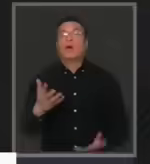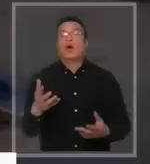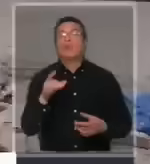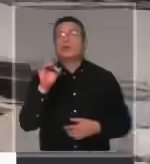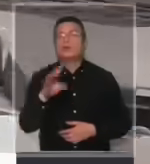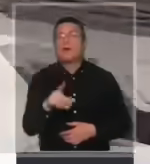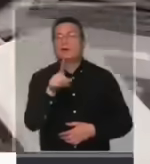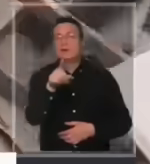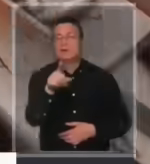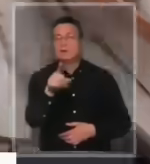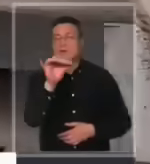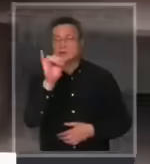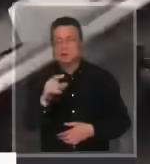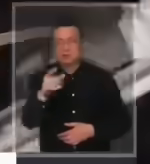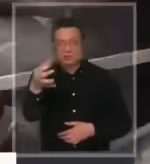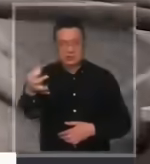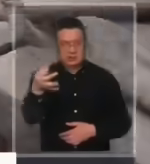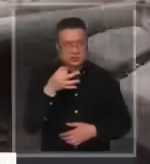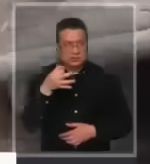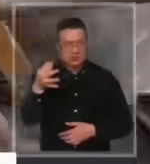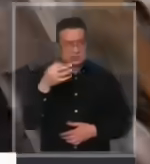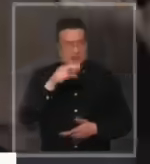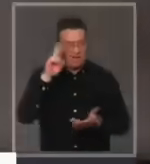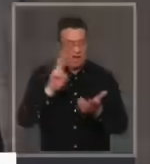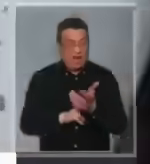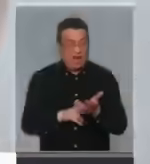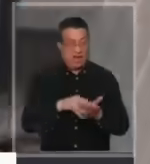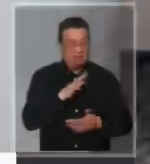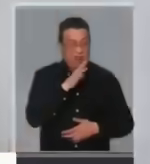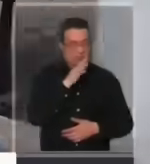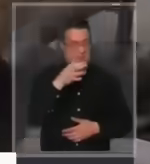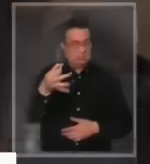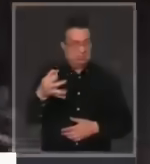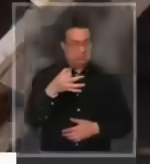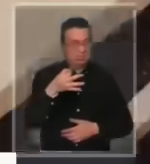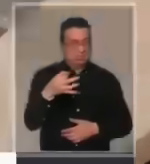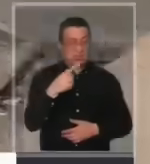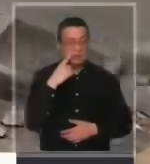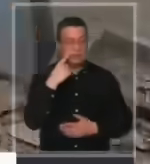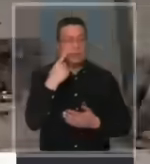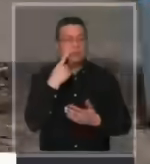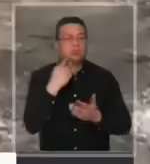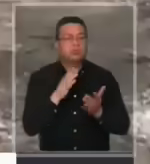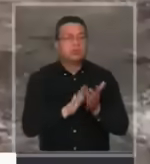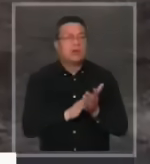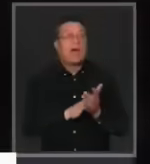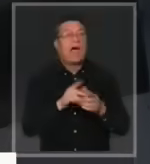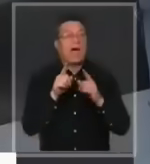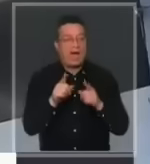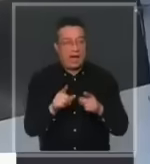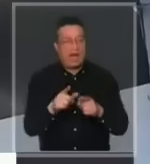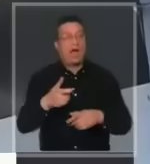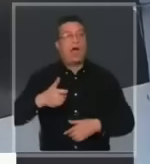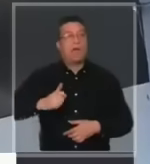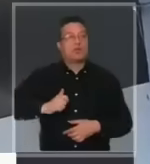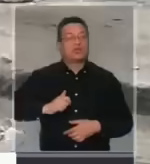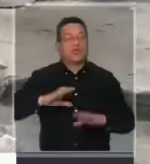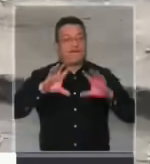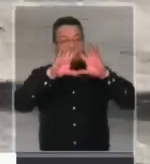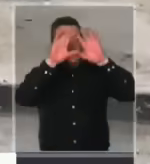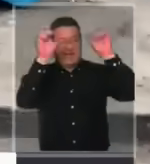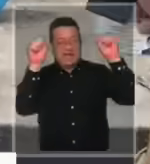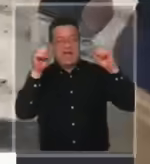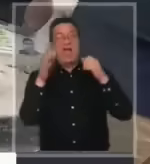saber si lo que esta persona decía era cierto? Había que chequear sus datos. Y es ahí que la policía y la fiscalía de